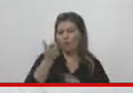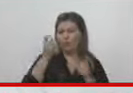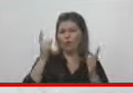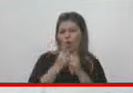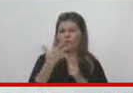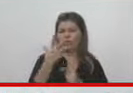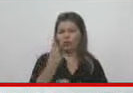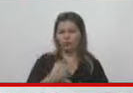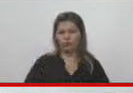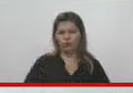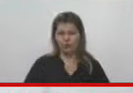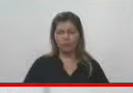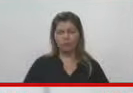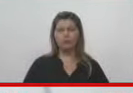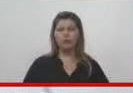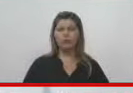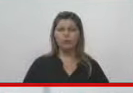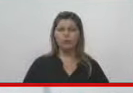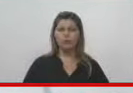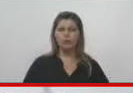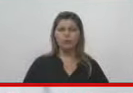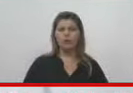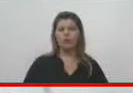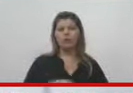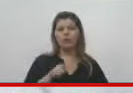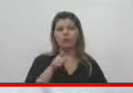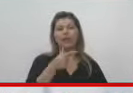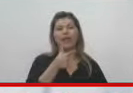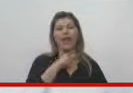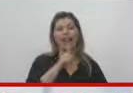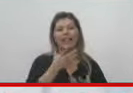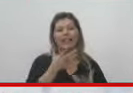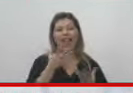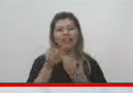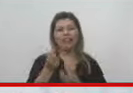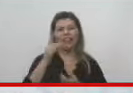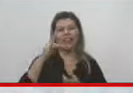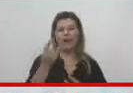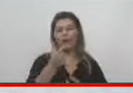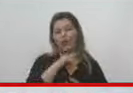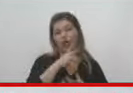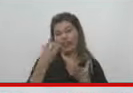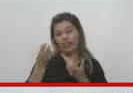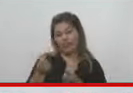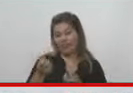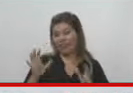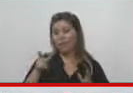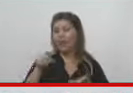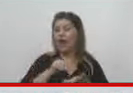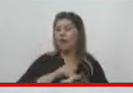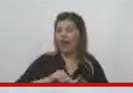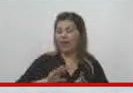minutos. Bueno, porque no quería defender el DNU. Tenía miedo de defenderlo. No, bueno. Porque es